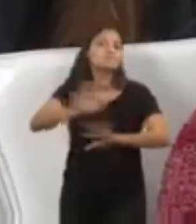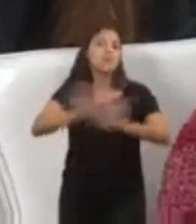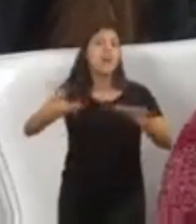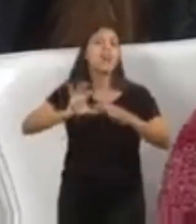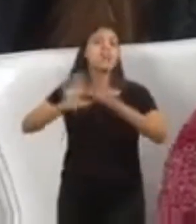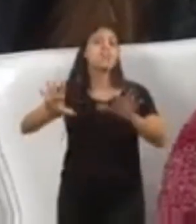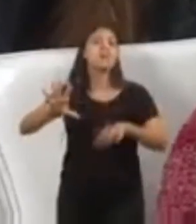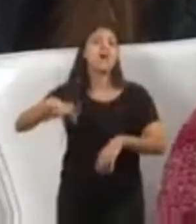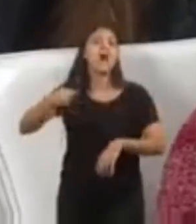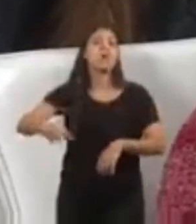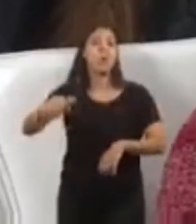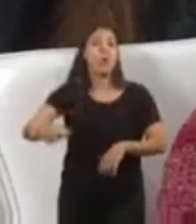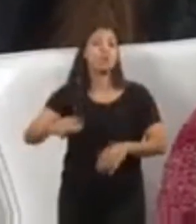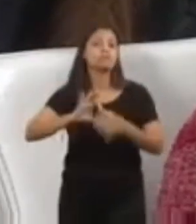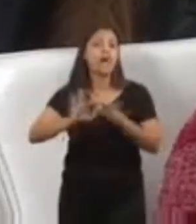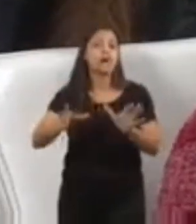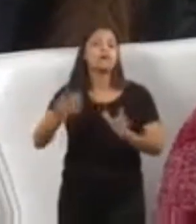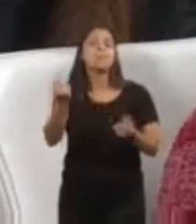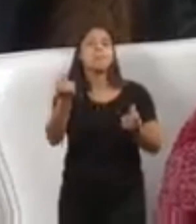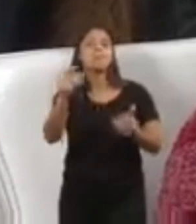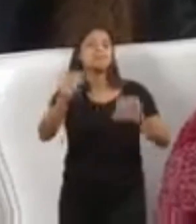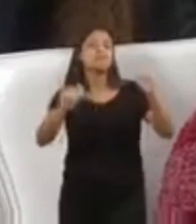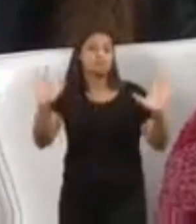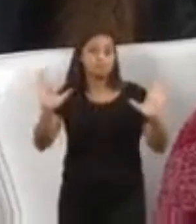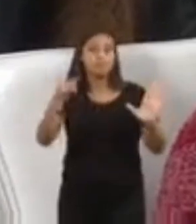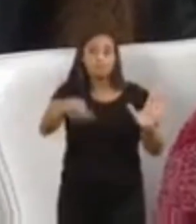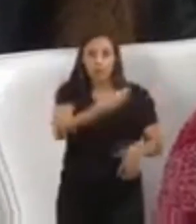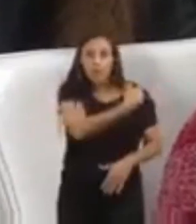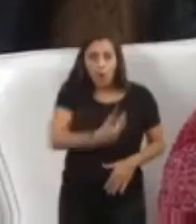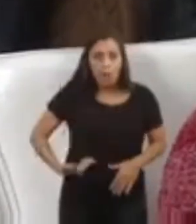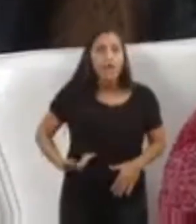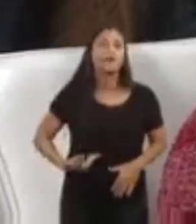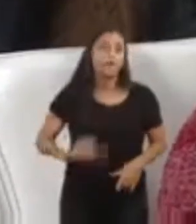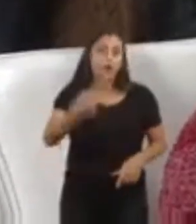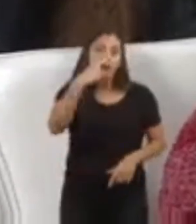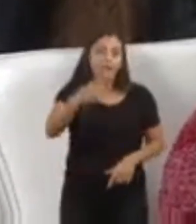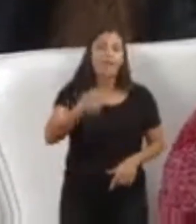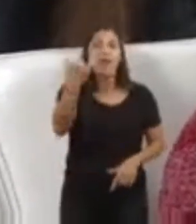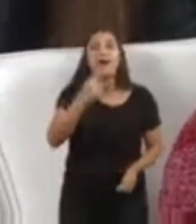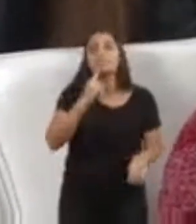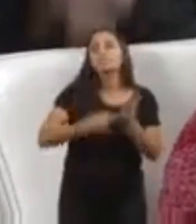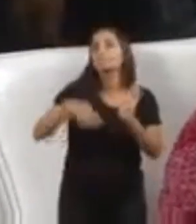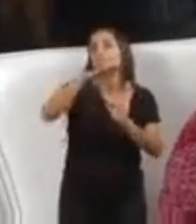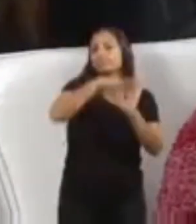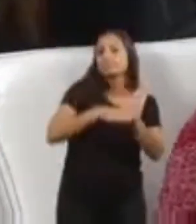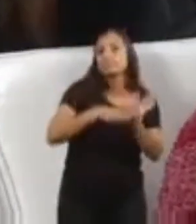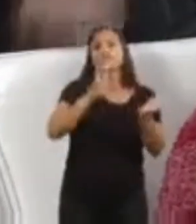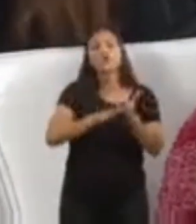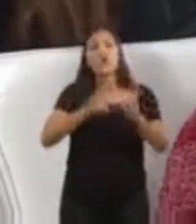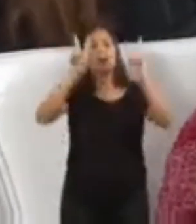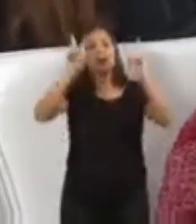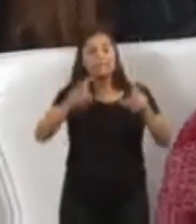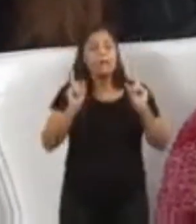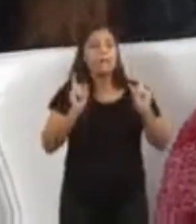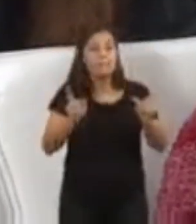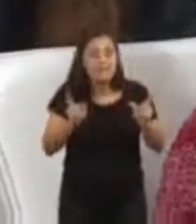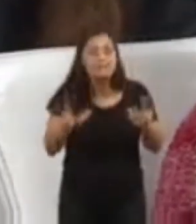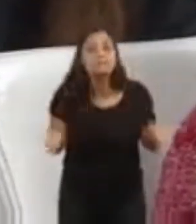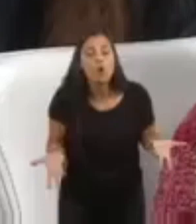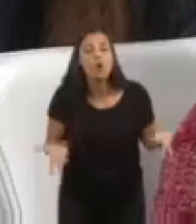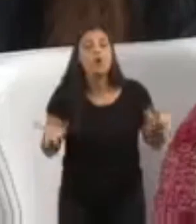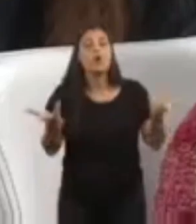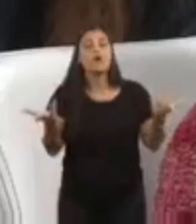cuotas en ese sentido el gobierno ha tomado algunas medidas similares con respecto a las telecomunicaciones